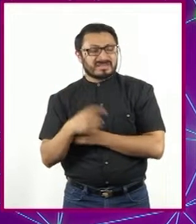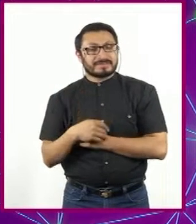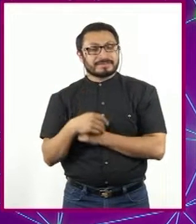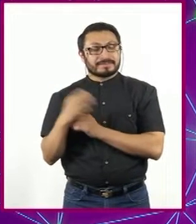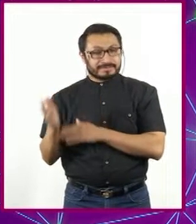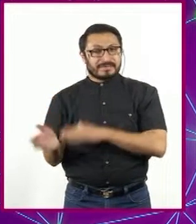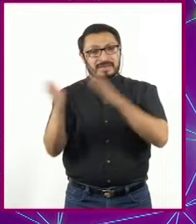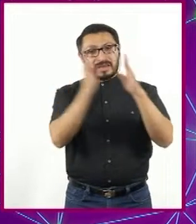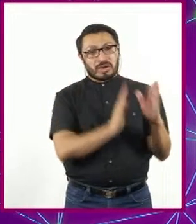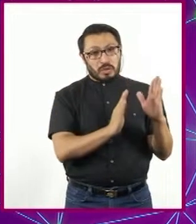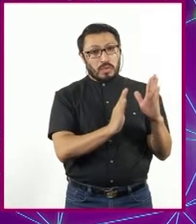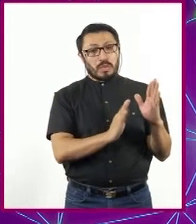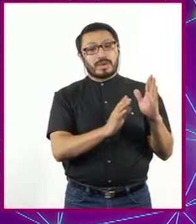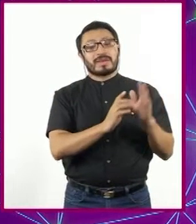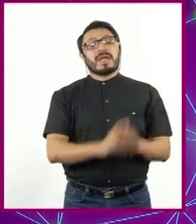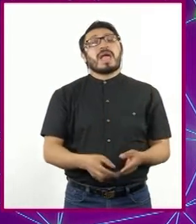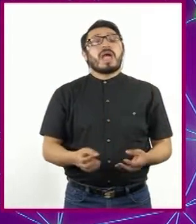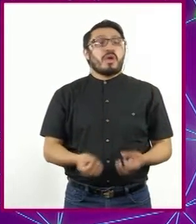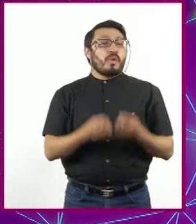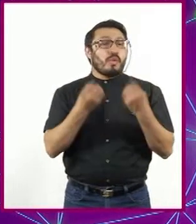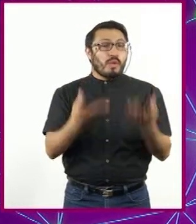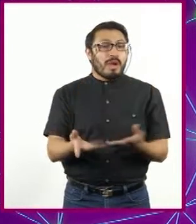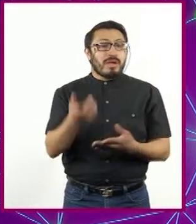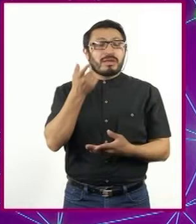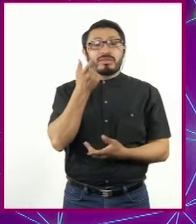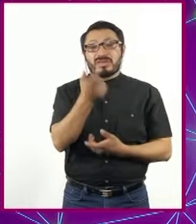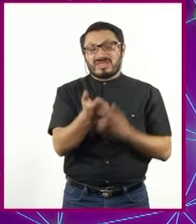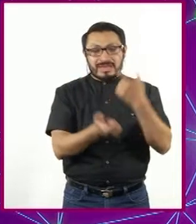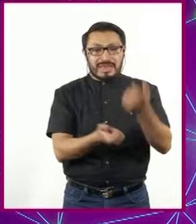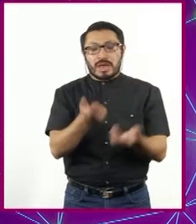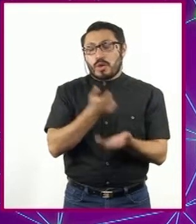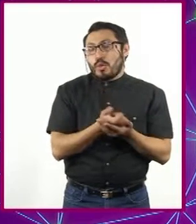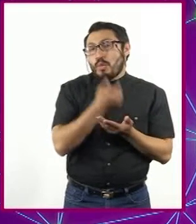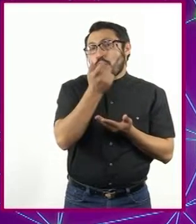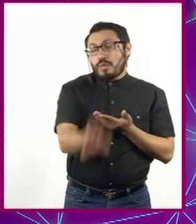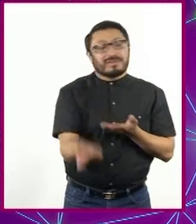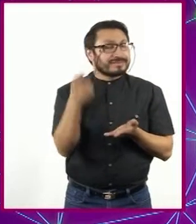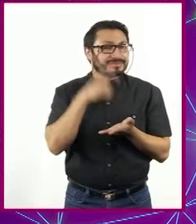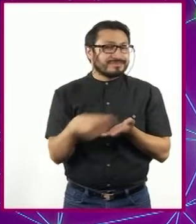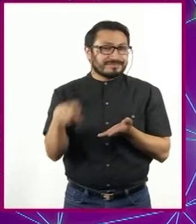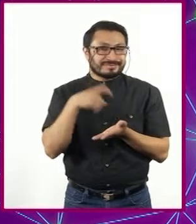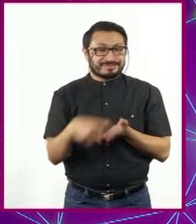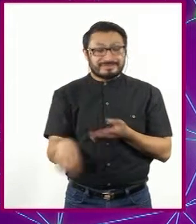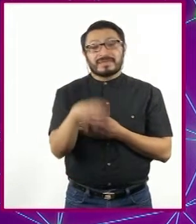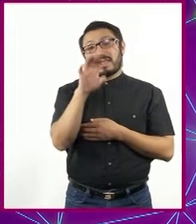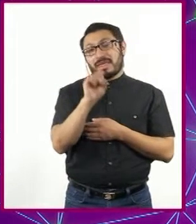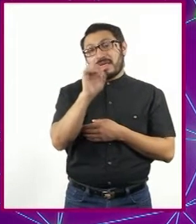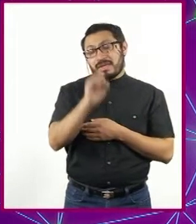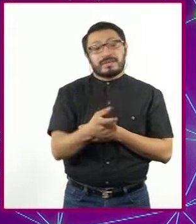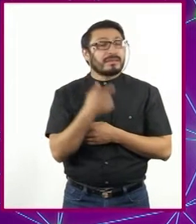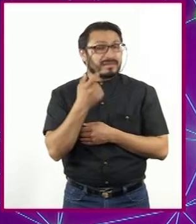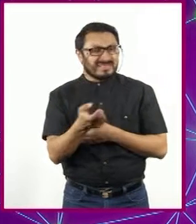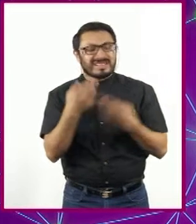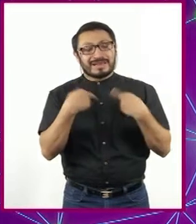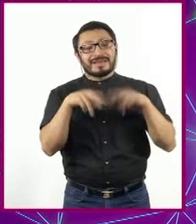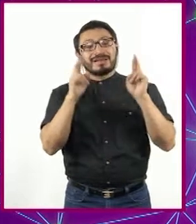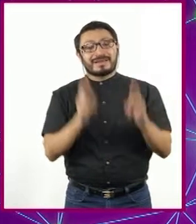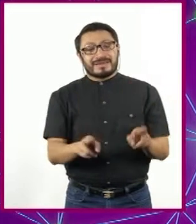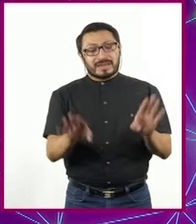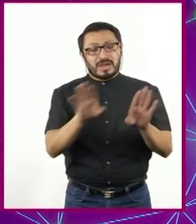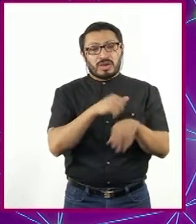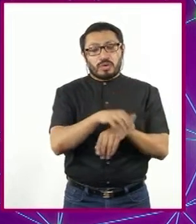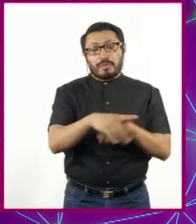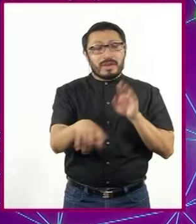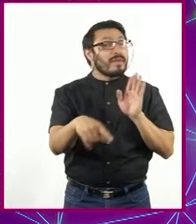en la segunda columna, la cantidad de dinero que gastó para hacer su compra, 60 pesos, que representamos con